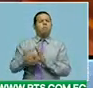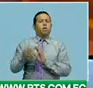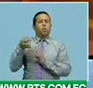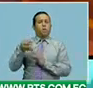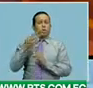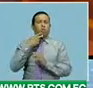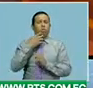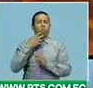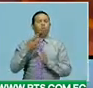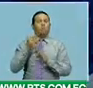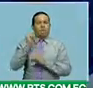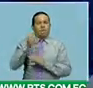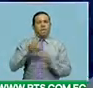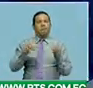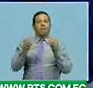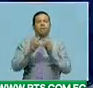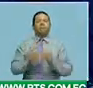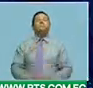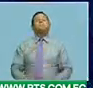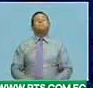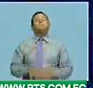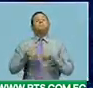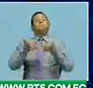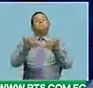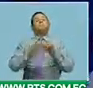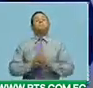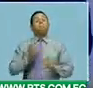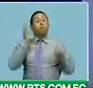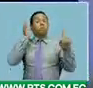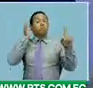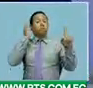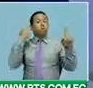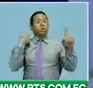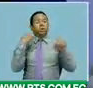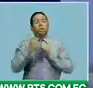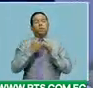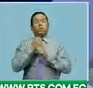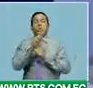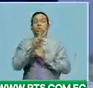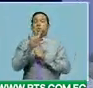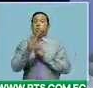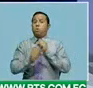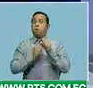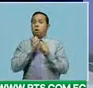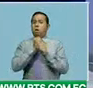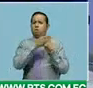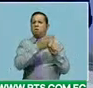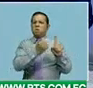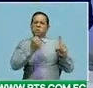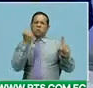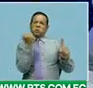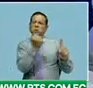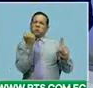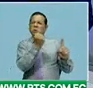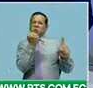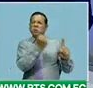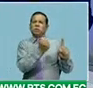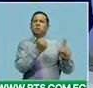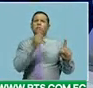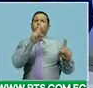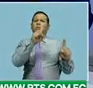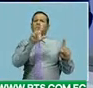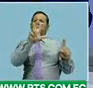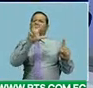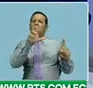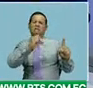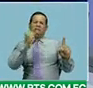Continuamos. Una mujer de aproximadamente 35 años de edad fue asesinada con 113 puñaladas en Cuenca, provincia del Azuay. Un